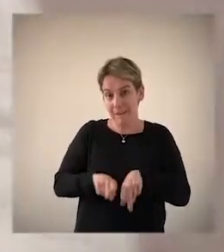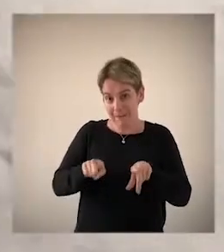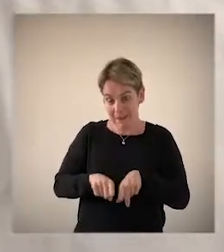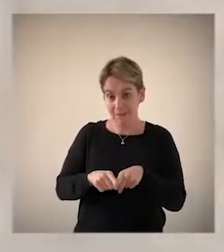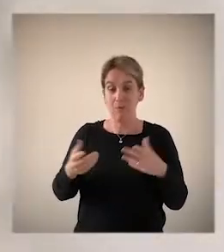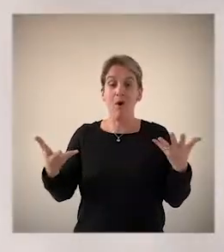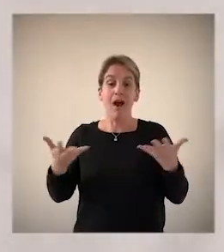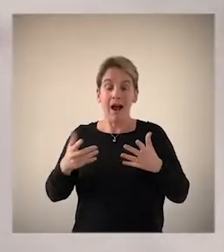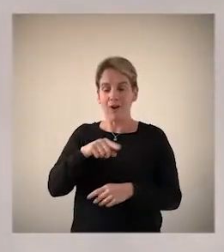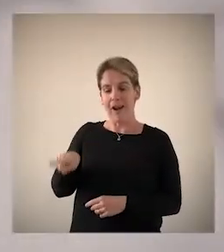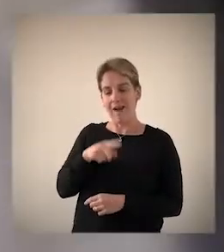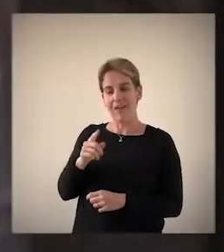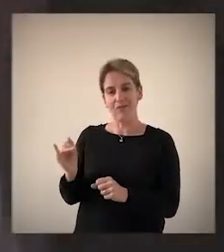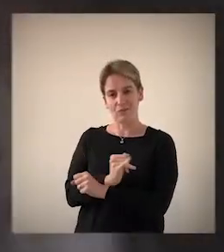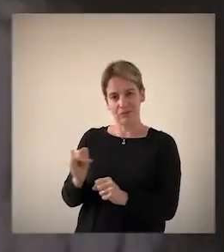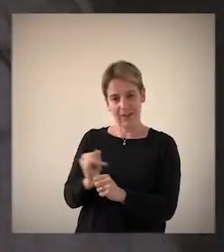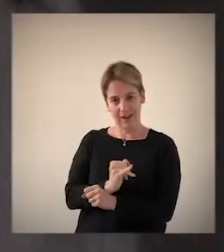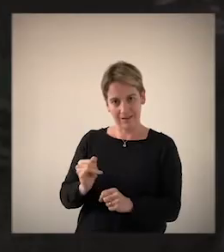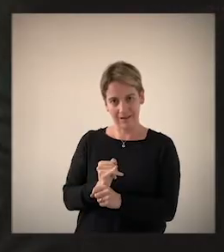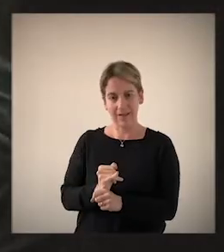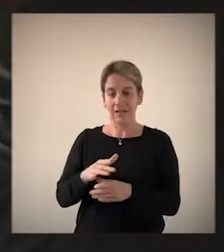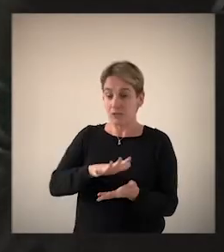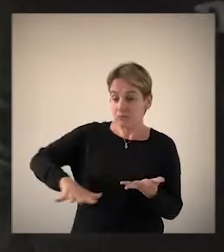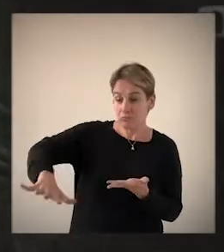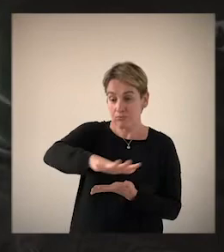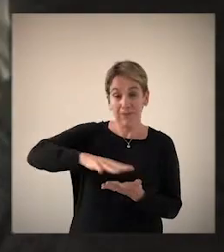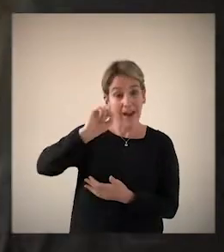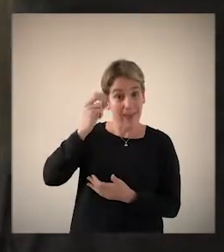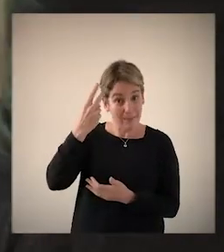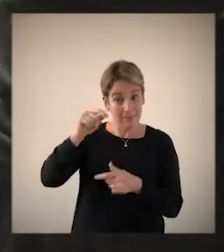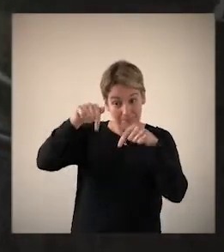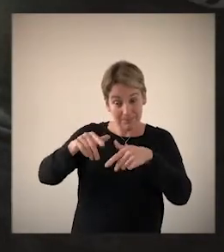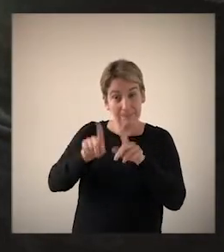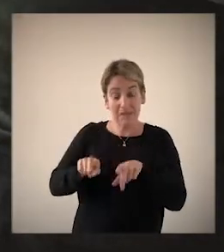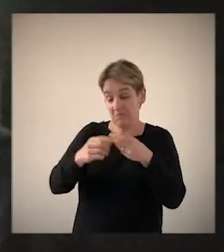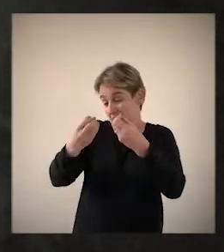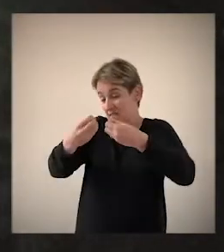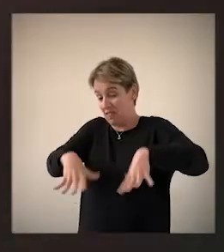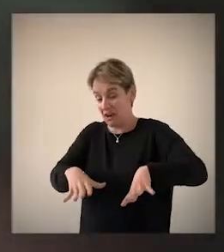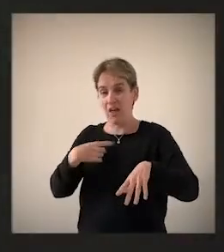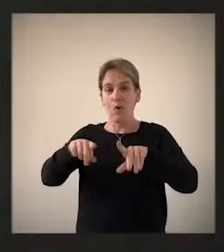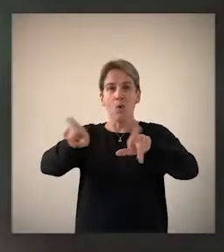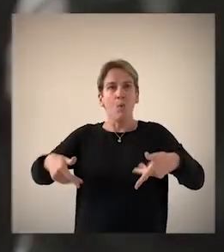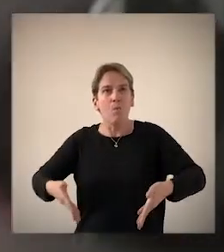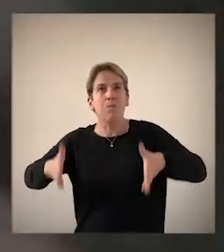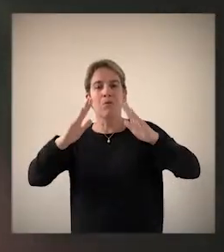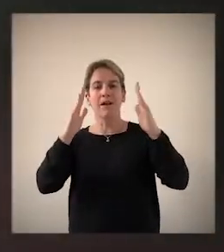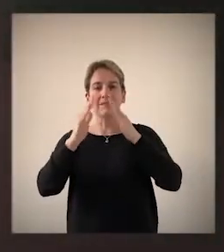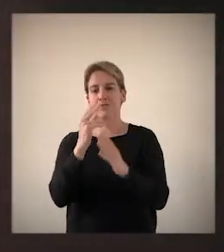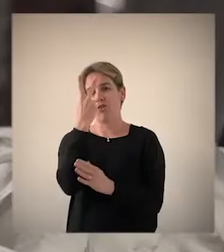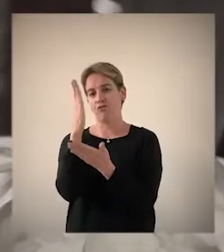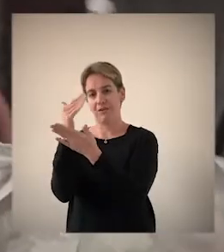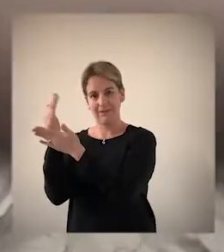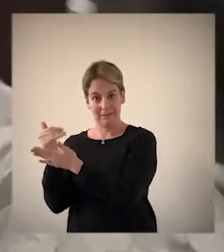Dolce, que es un lavadero industrial. Era un predio de la NEP que estaba abandonado, que es un galpón, una